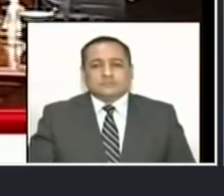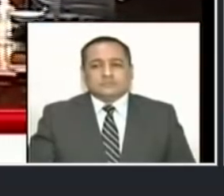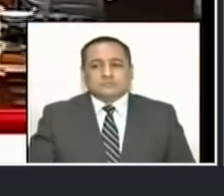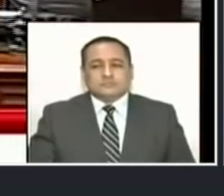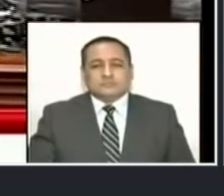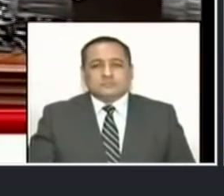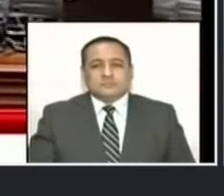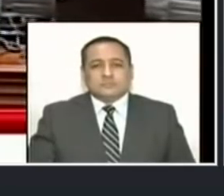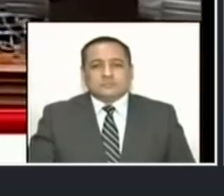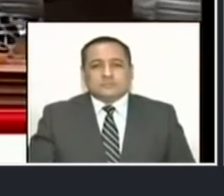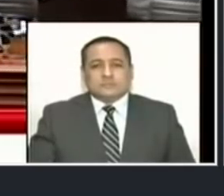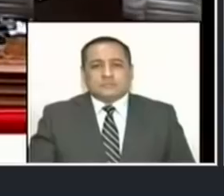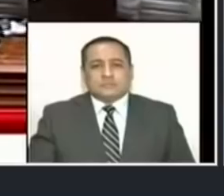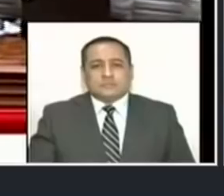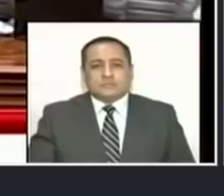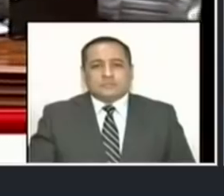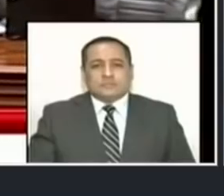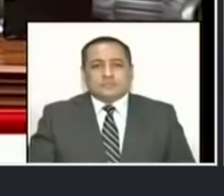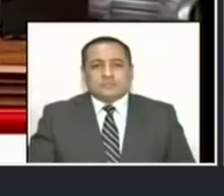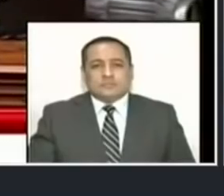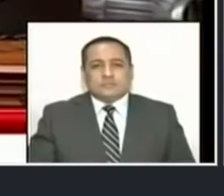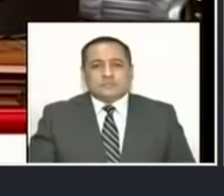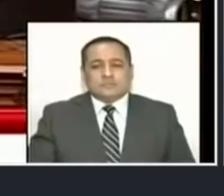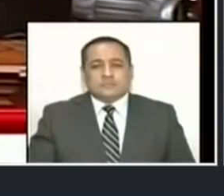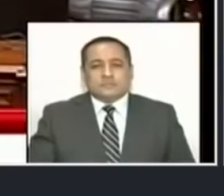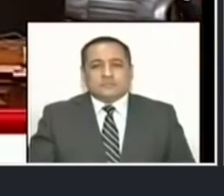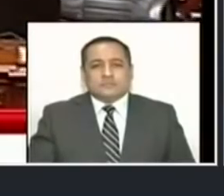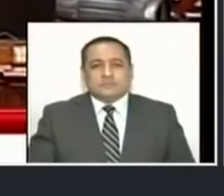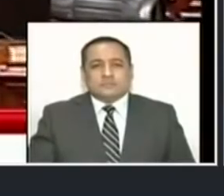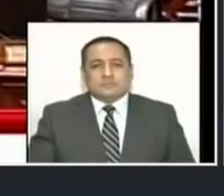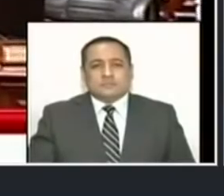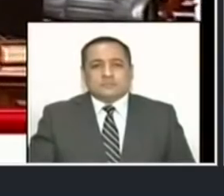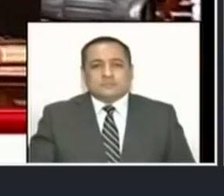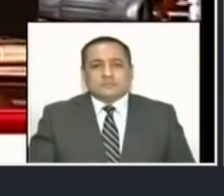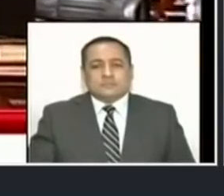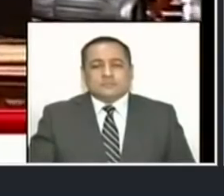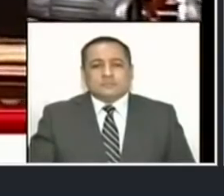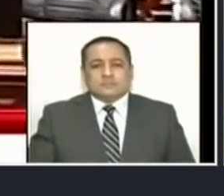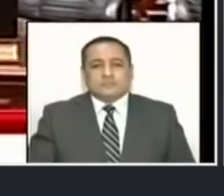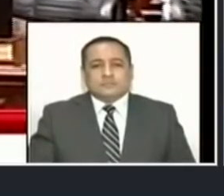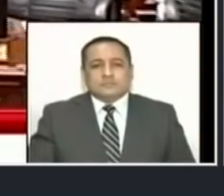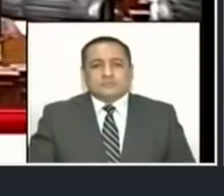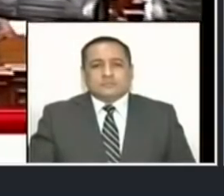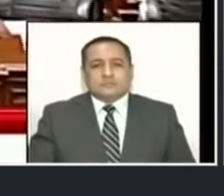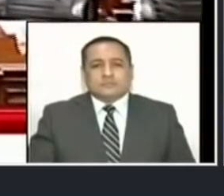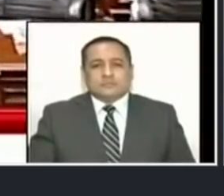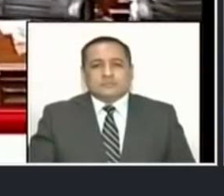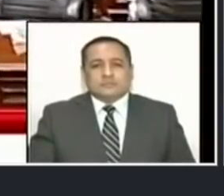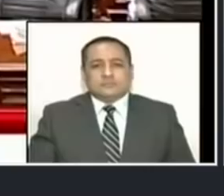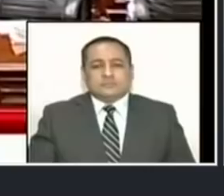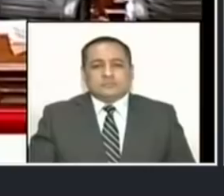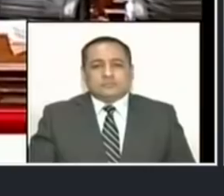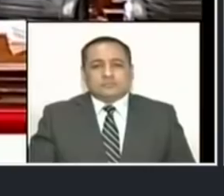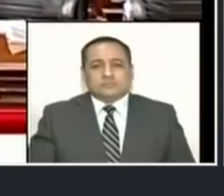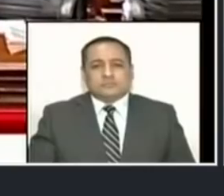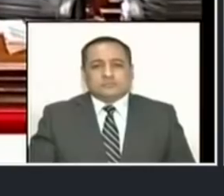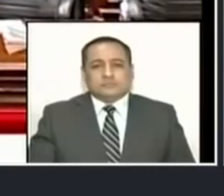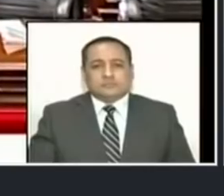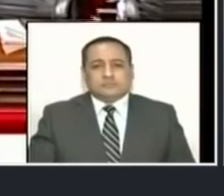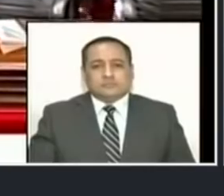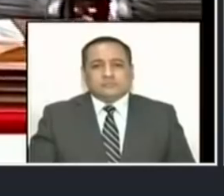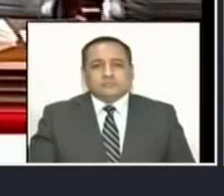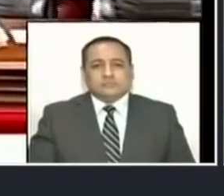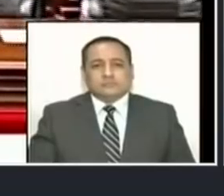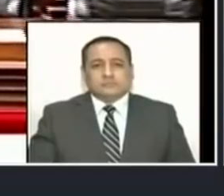bicameralidad. Regresar a dos cámaras. Por ejemplo. Le darían más estabilidad también al país. En un caso como el que ha ocurrido, dos